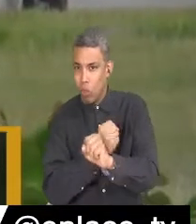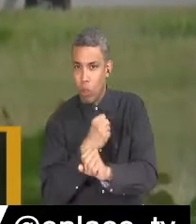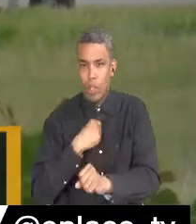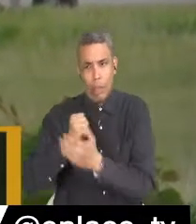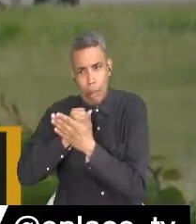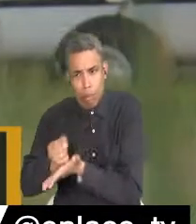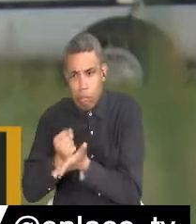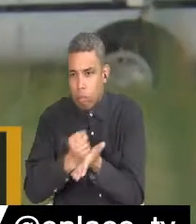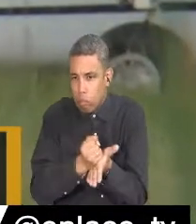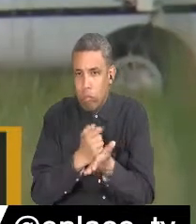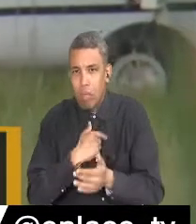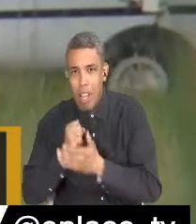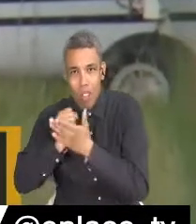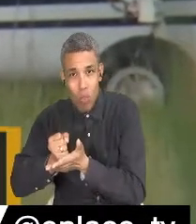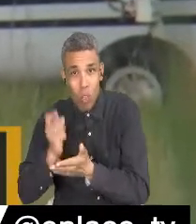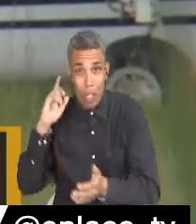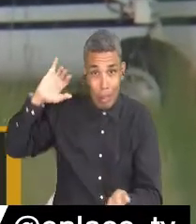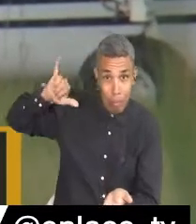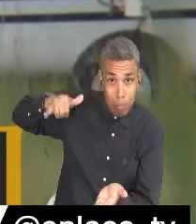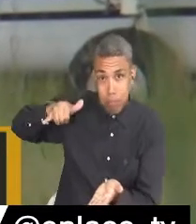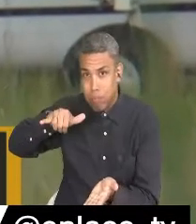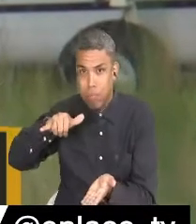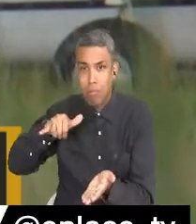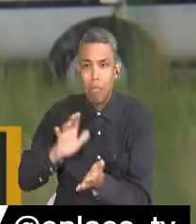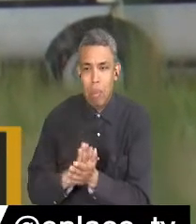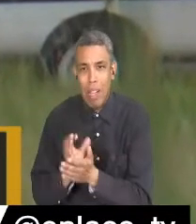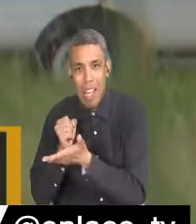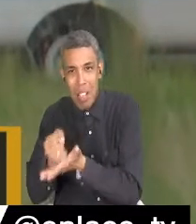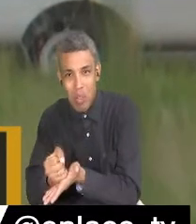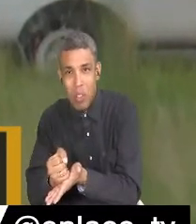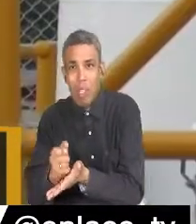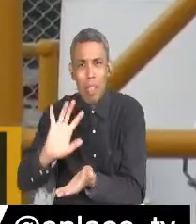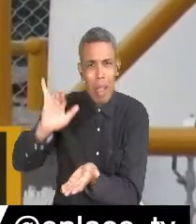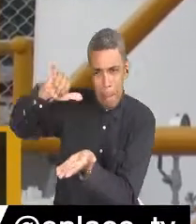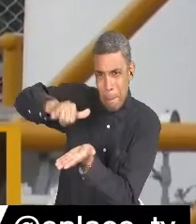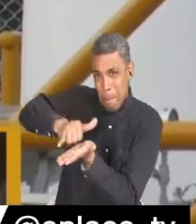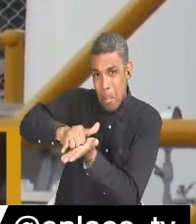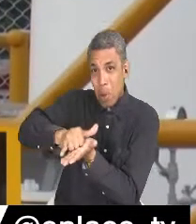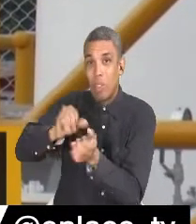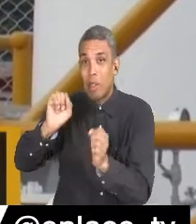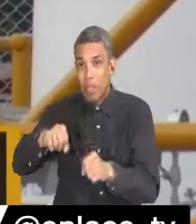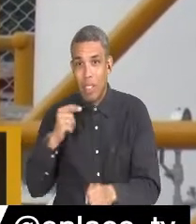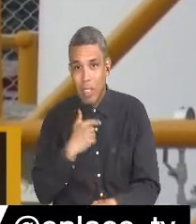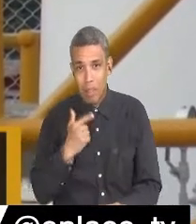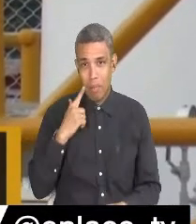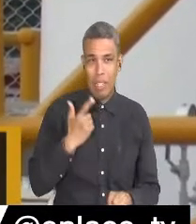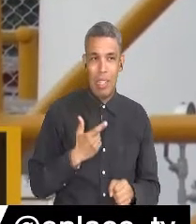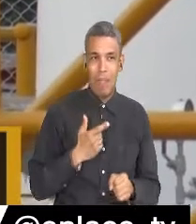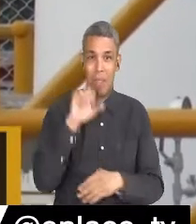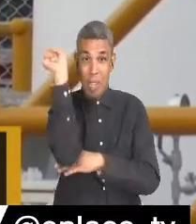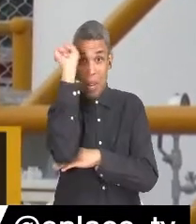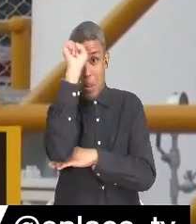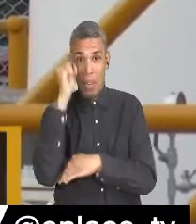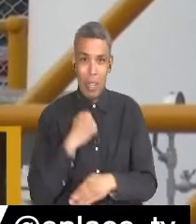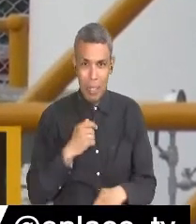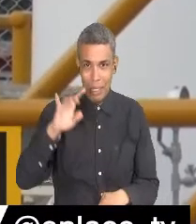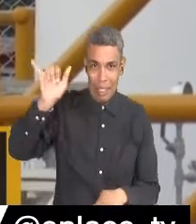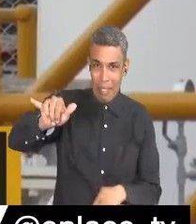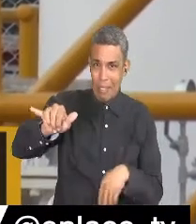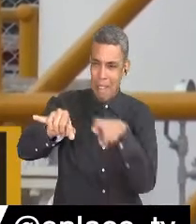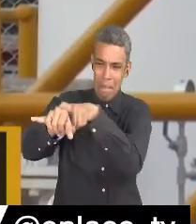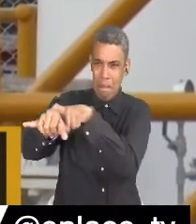de inmediato para que la avioneta siniestrada pudiera ser remolcada. Al momento del hecho, un vuelo de Avianca que salía hacia la ciudad de